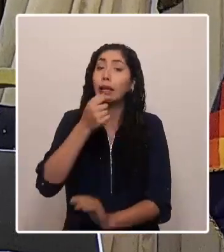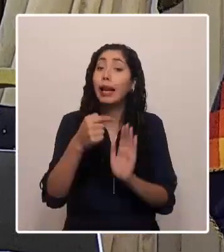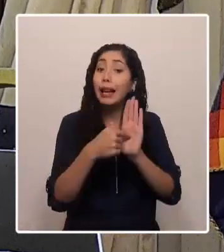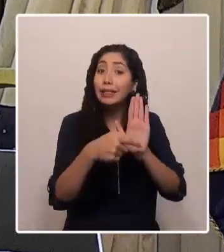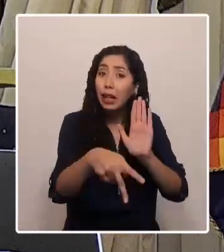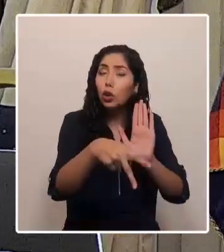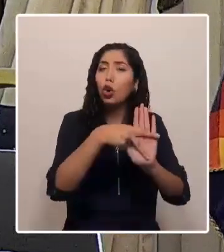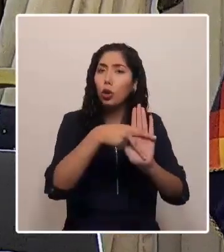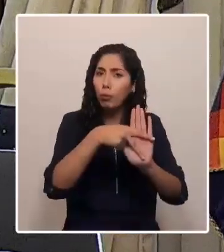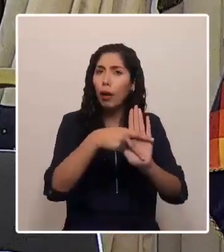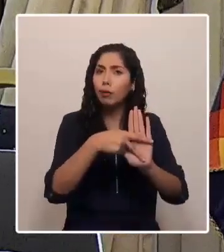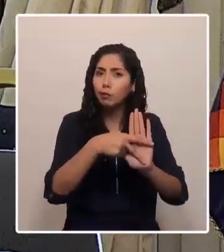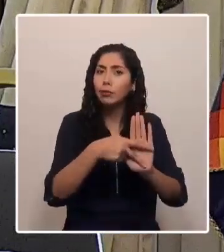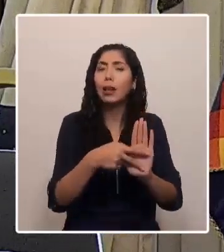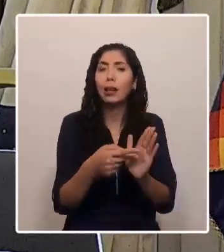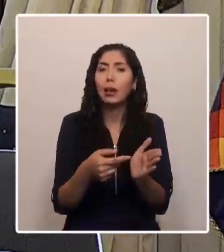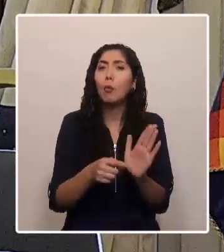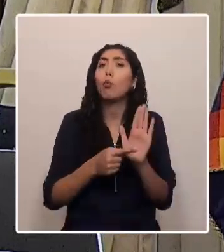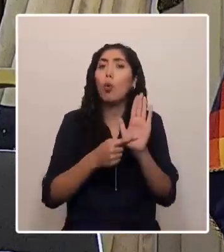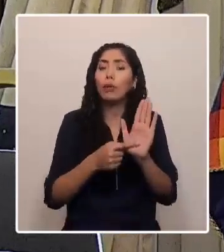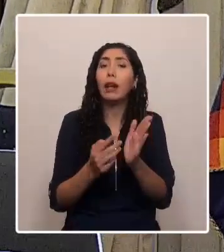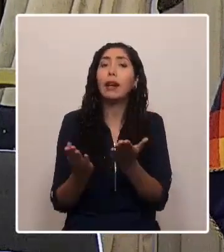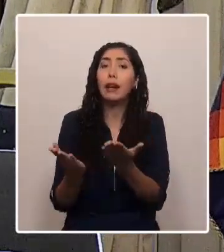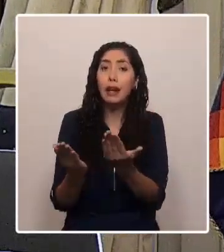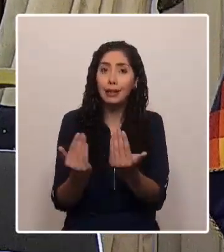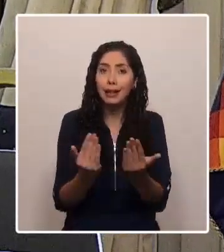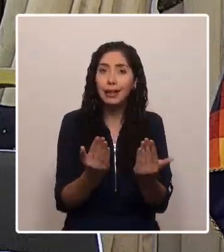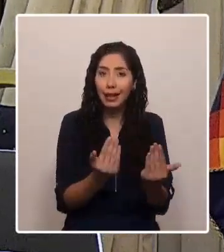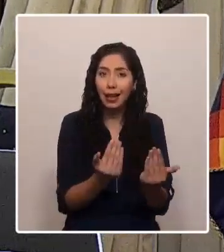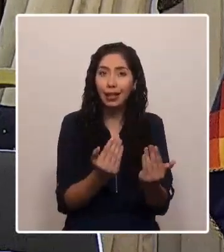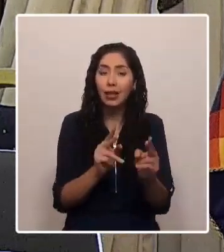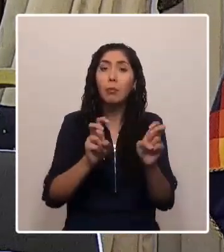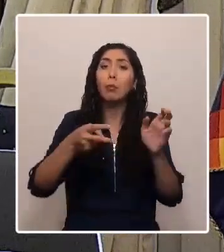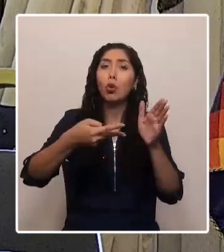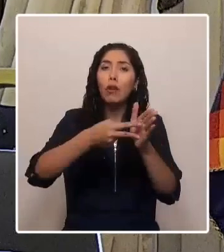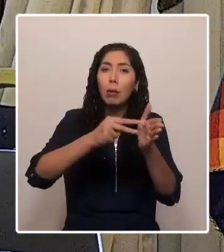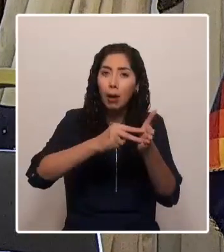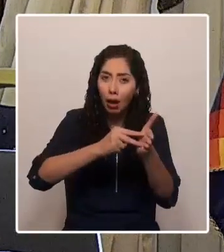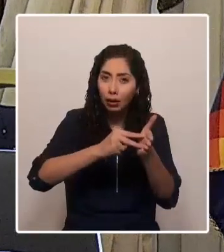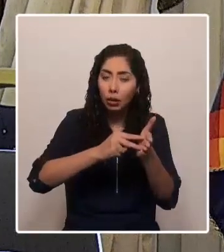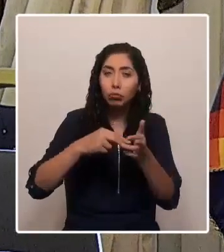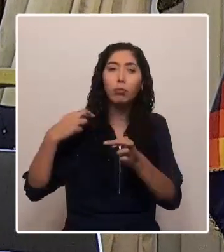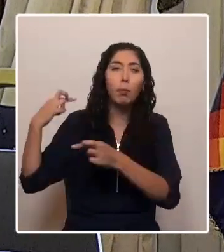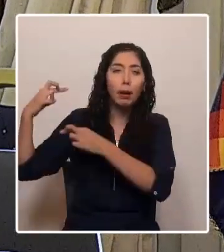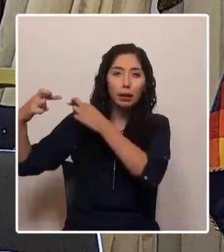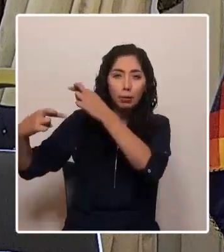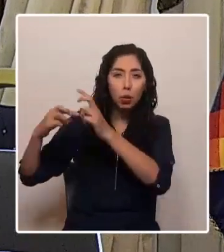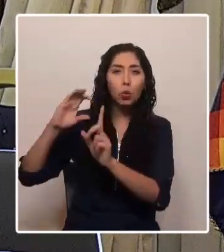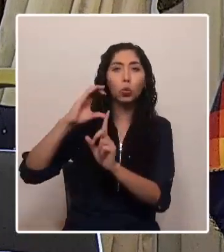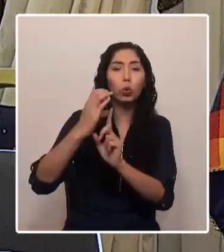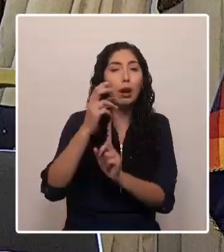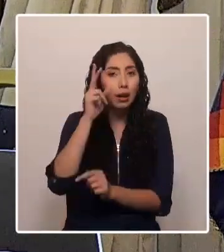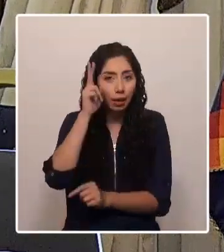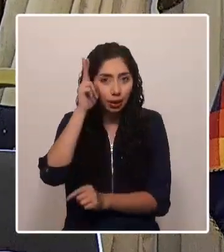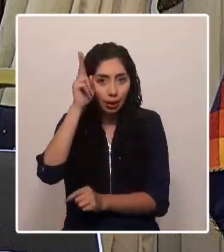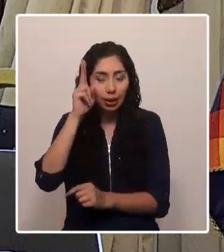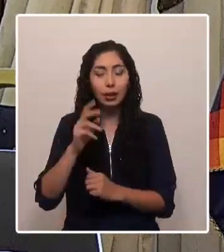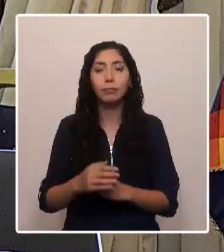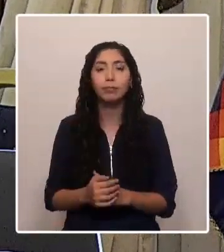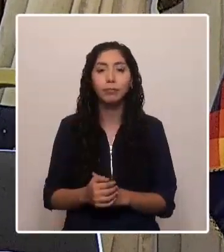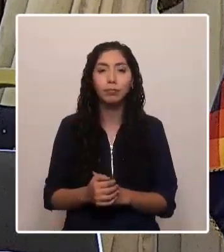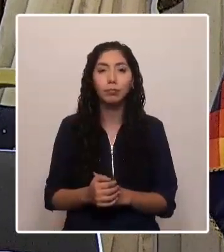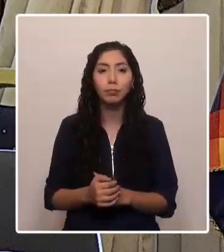a una necesidad respecto a la problemática del dominio público del patrimonio cultural indígena.